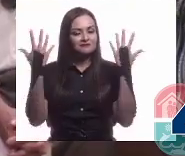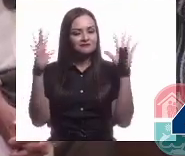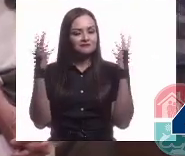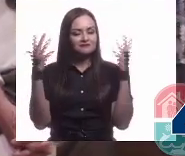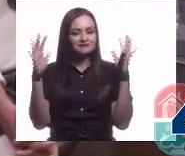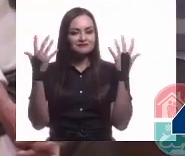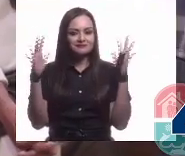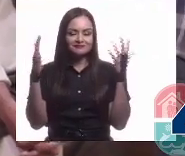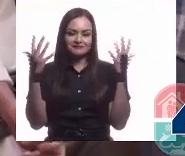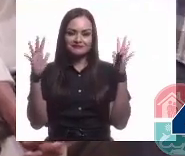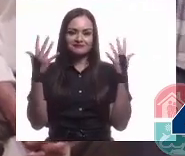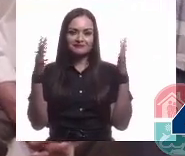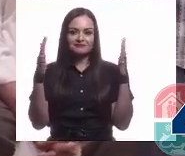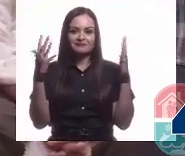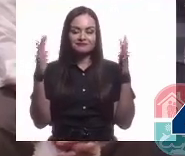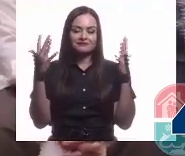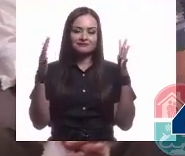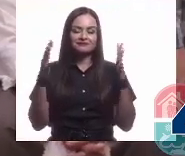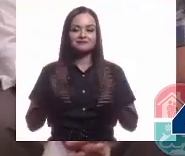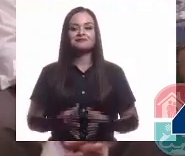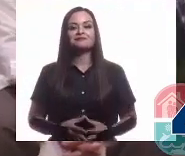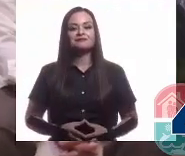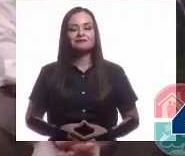De este lado, ponte.